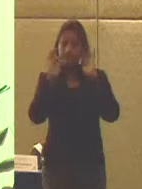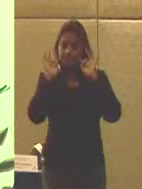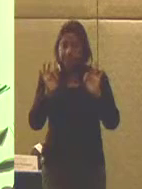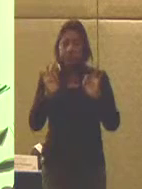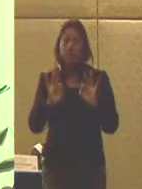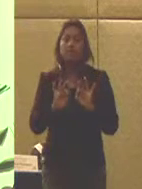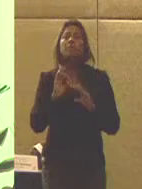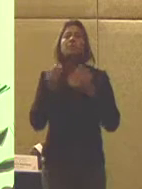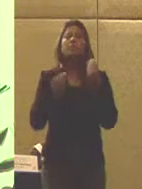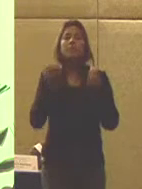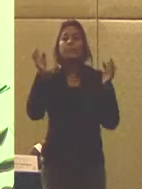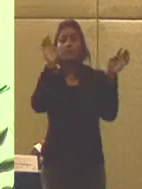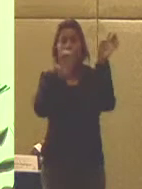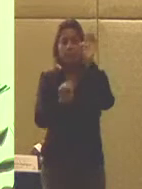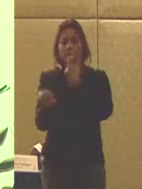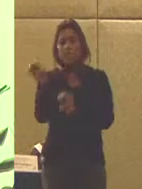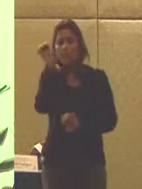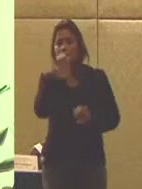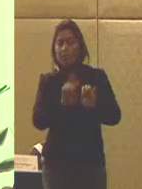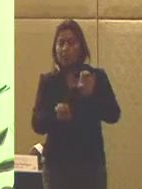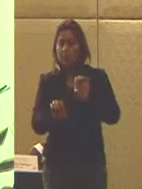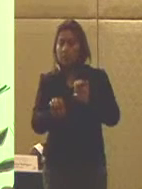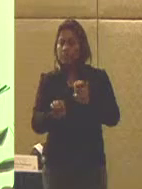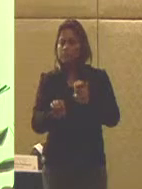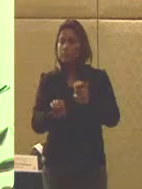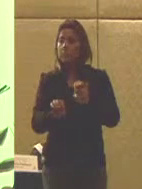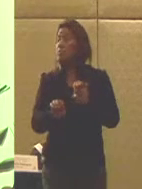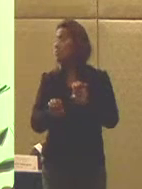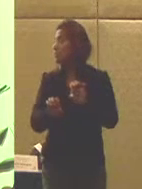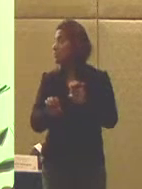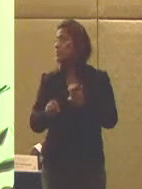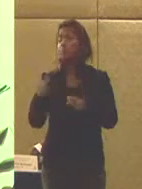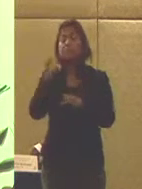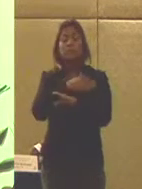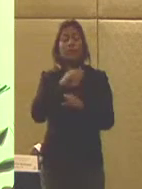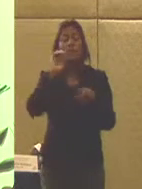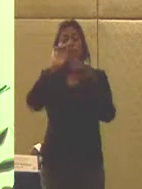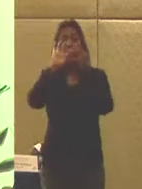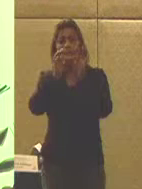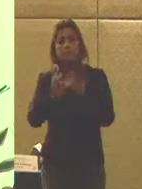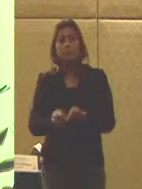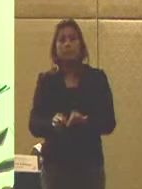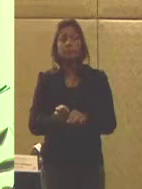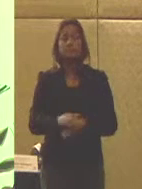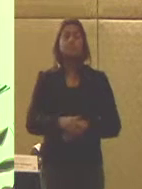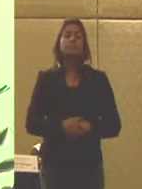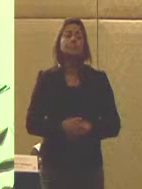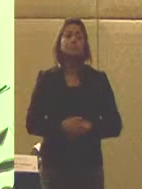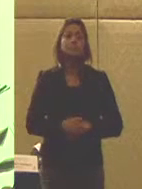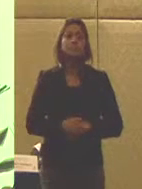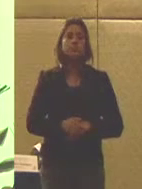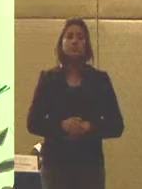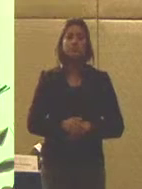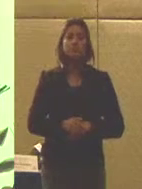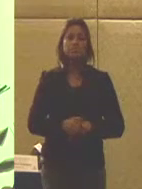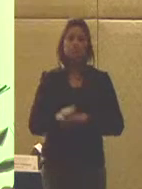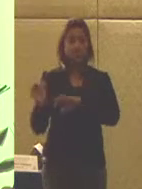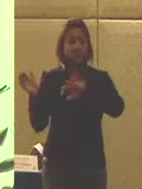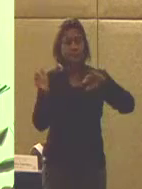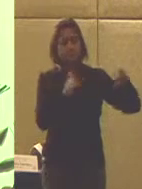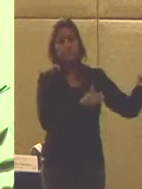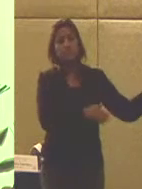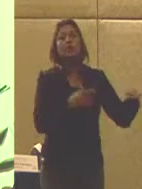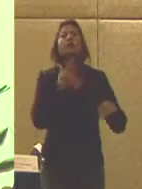de evaluación post proceso de reconstrucción. En el aspecto de normativa y